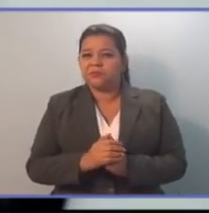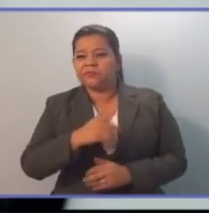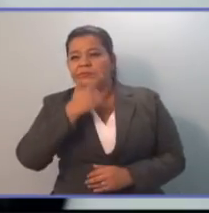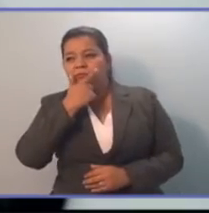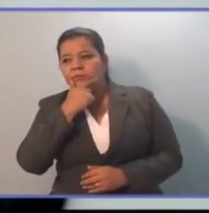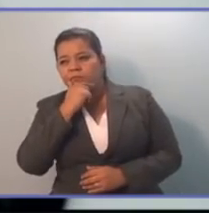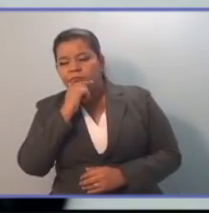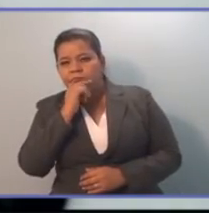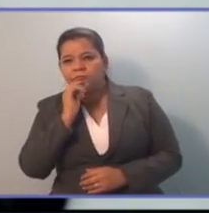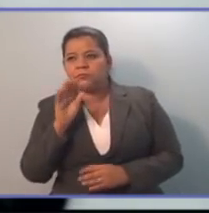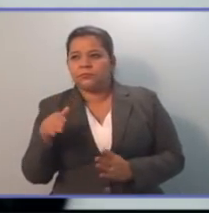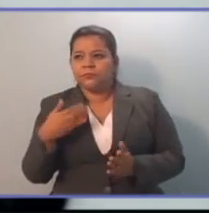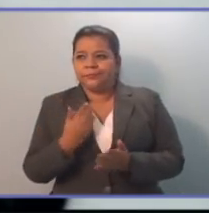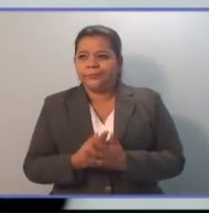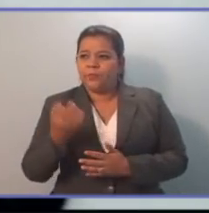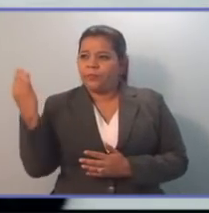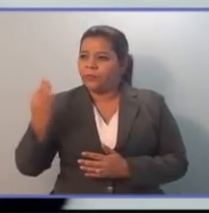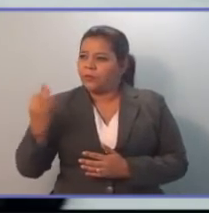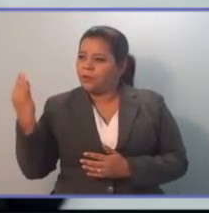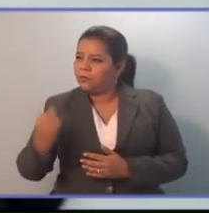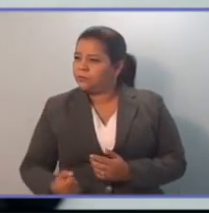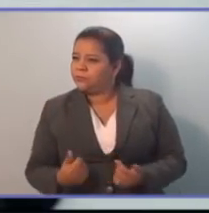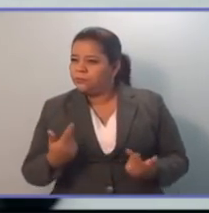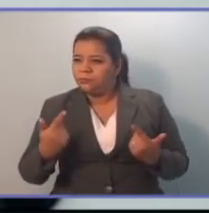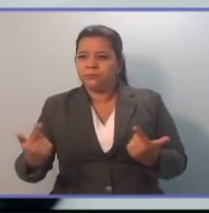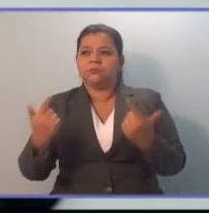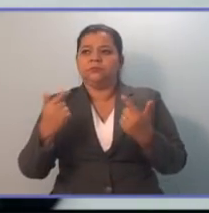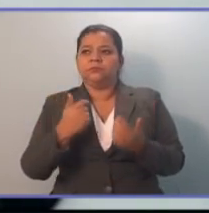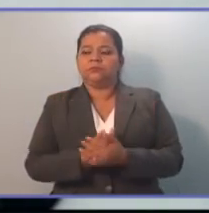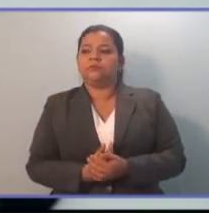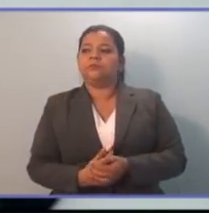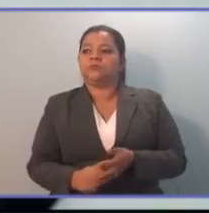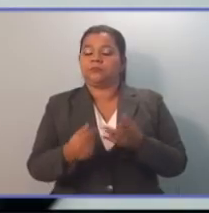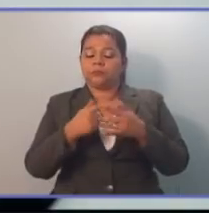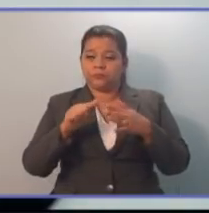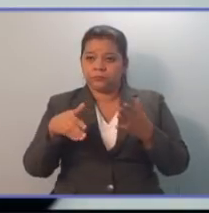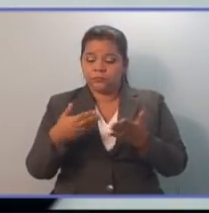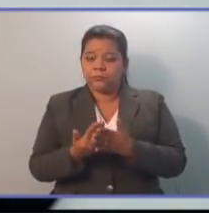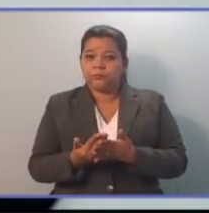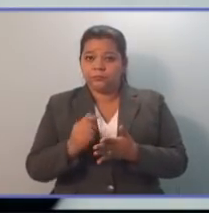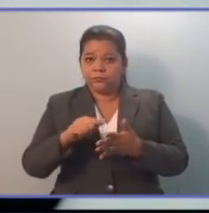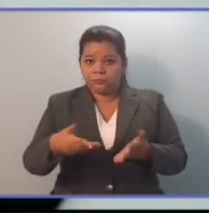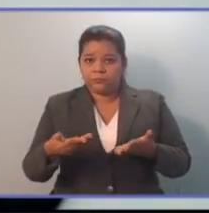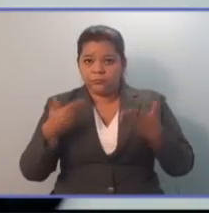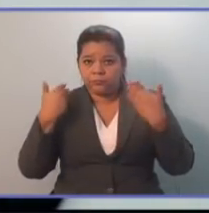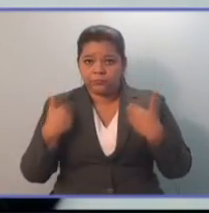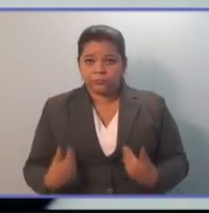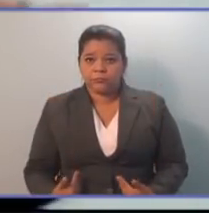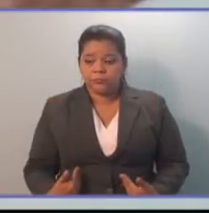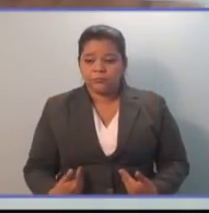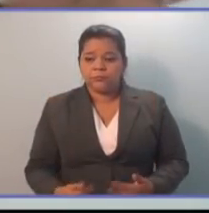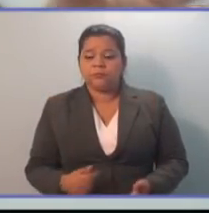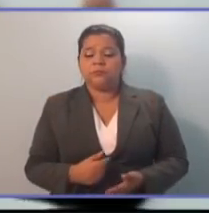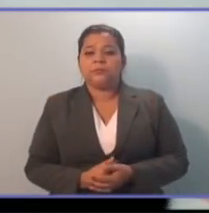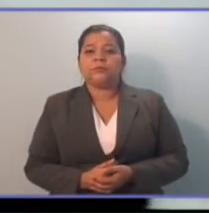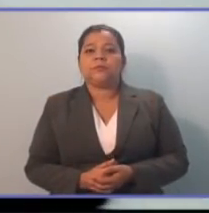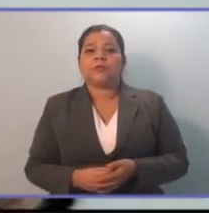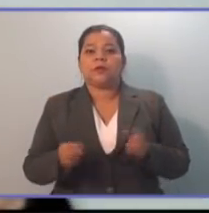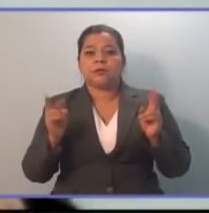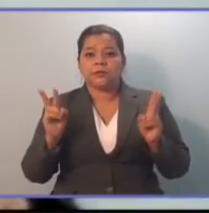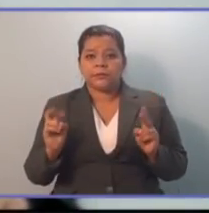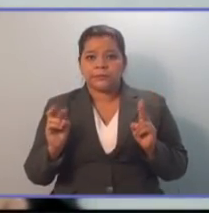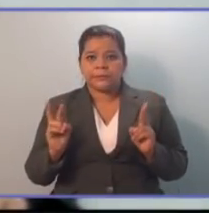Y la necesidad era imperante porque en ese momento los derechos humanos en cuanto a